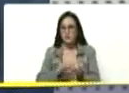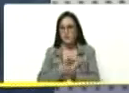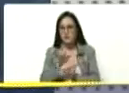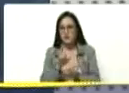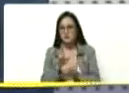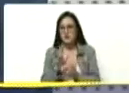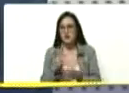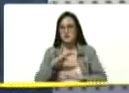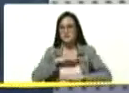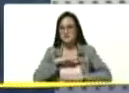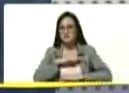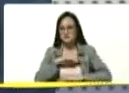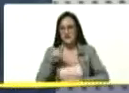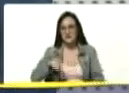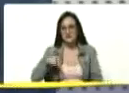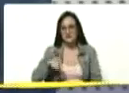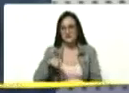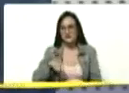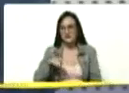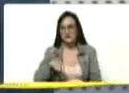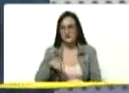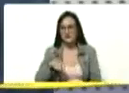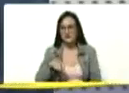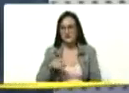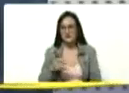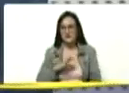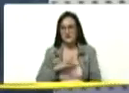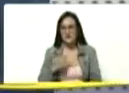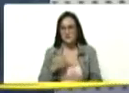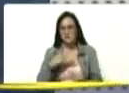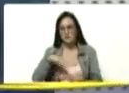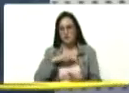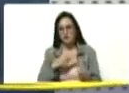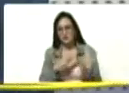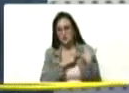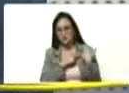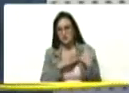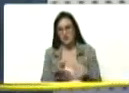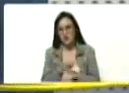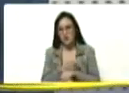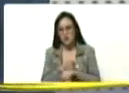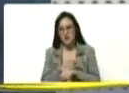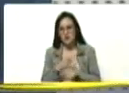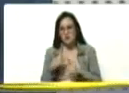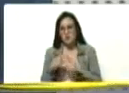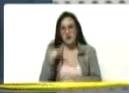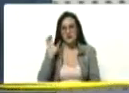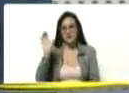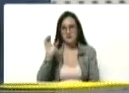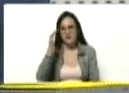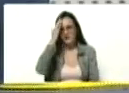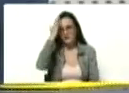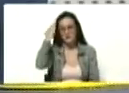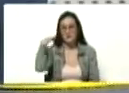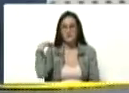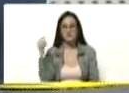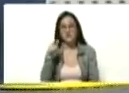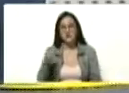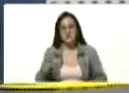en la satisfacción de sus necesidades, es nuestra responsabilidad como gobiernos y como estados. Y en ese